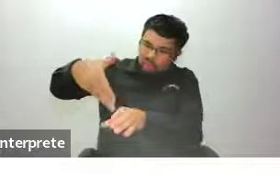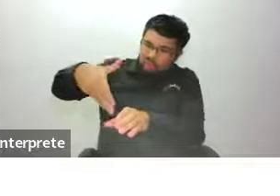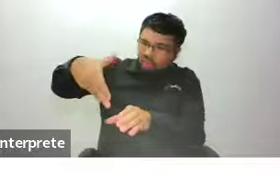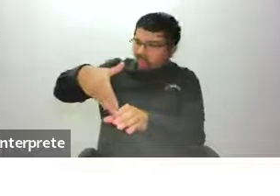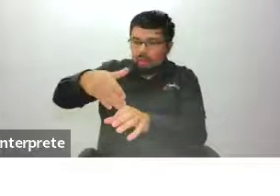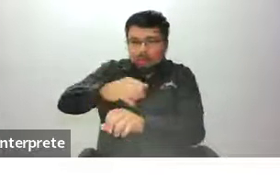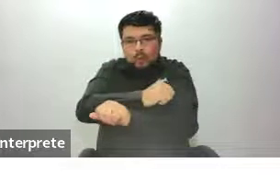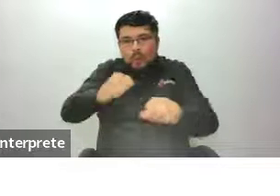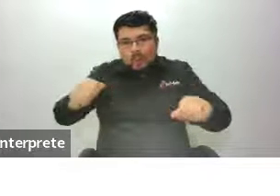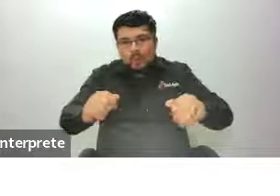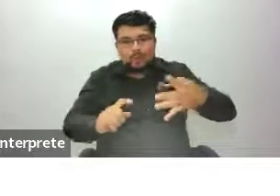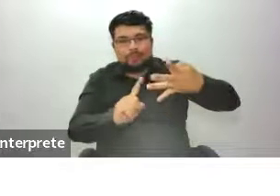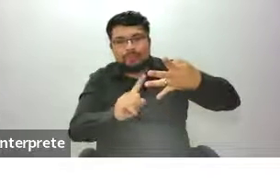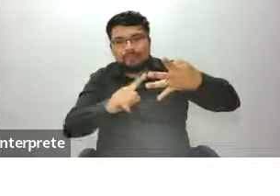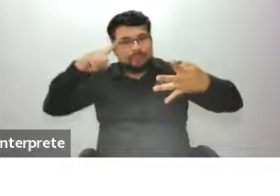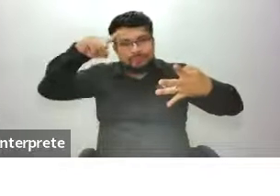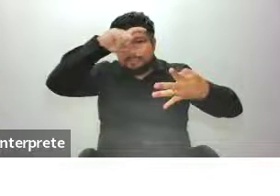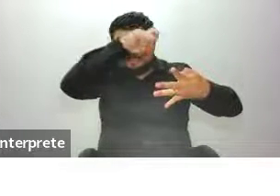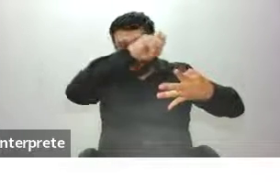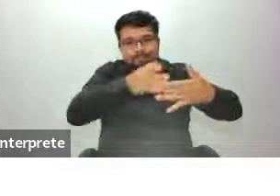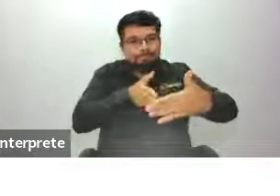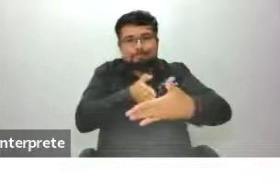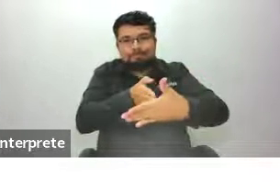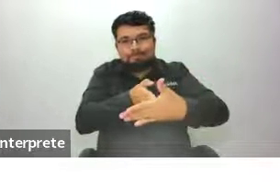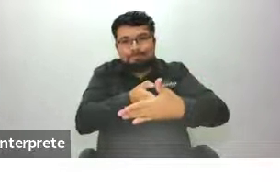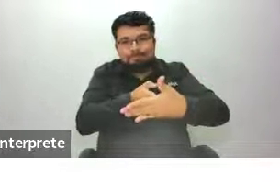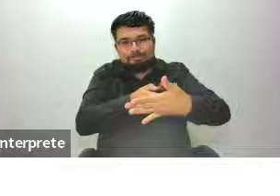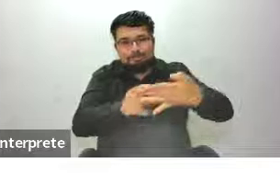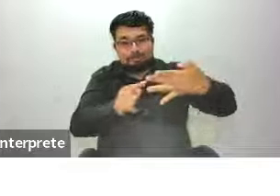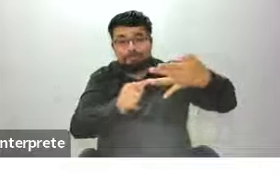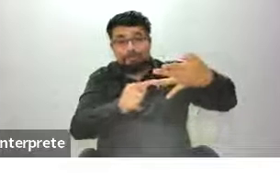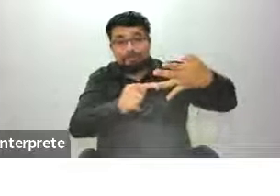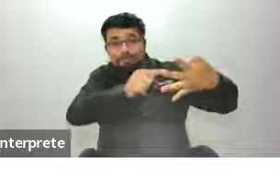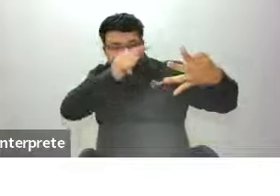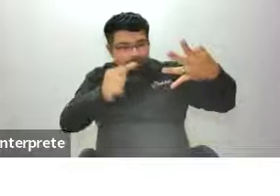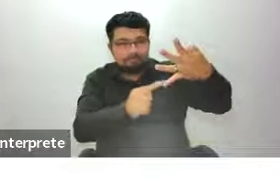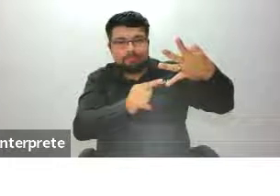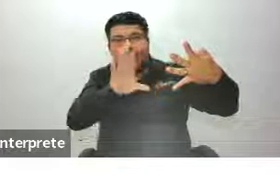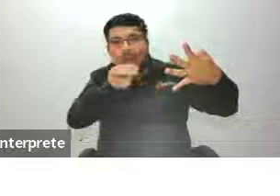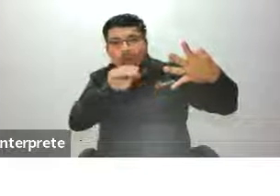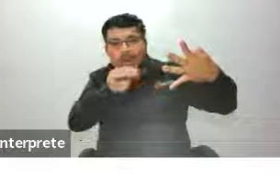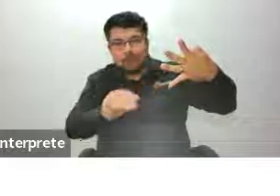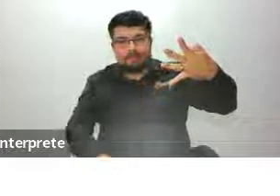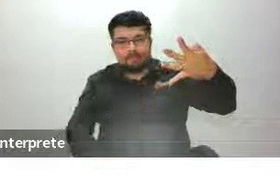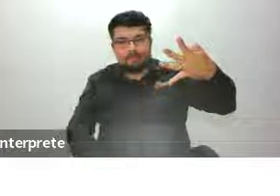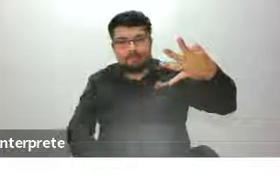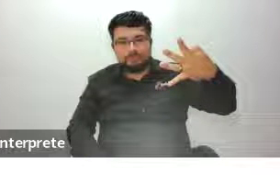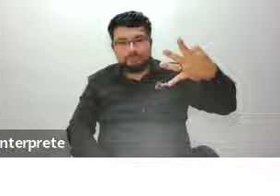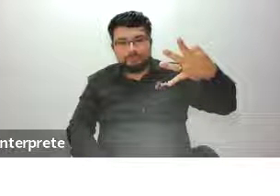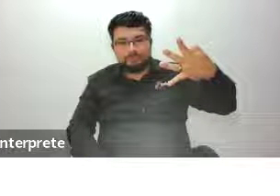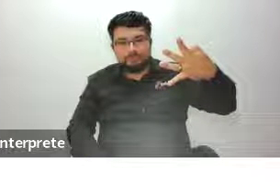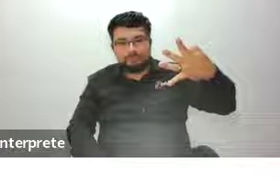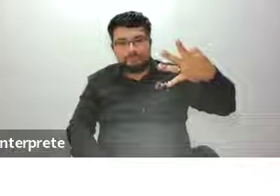habla pertenece a la modalidad oral y la modalidad oral requiere entonces un potencial biológico